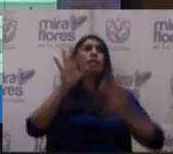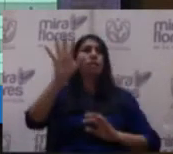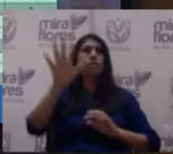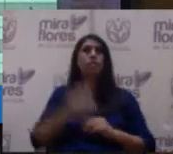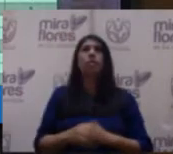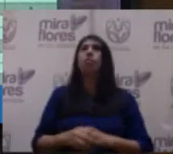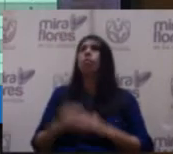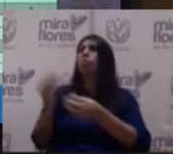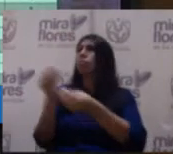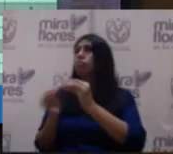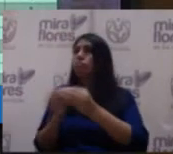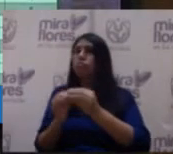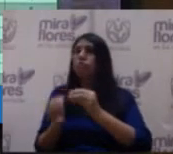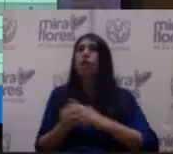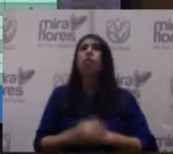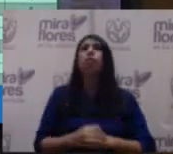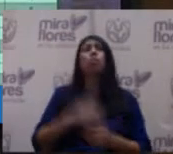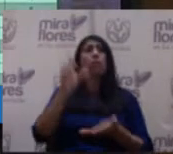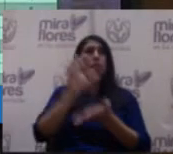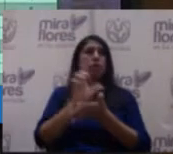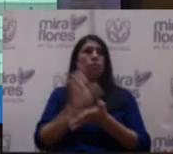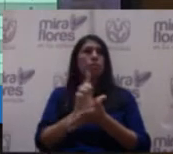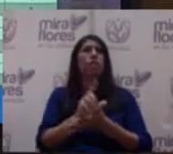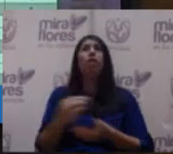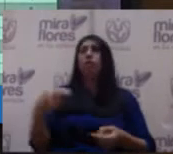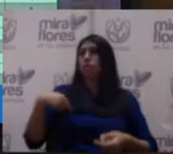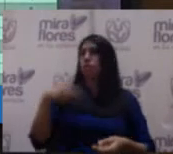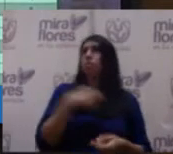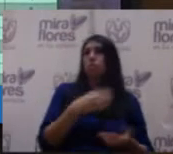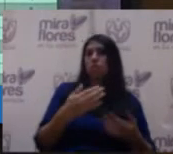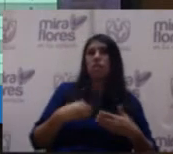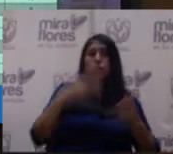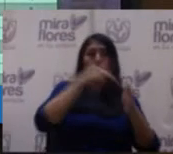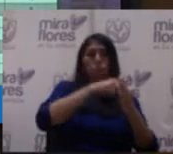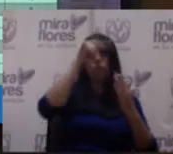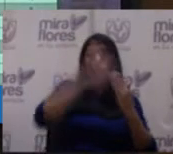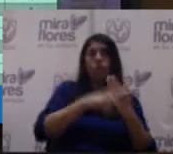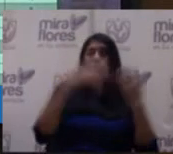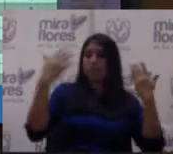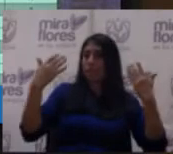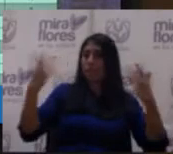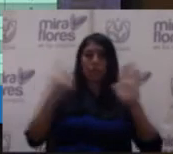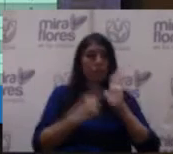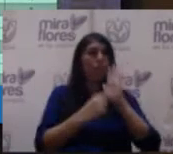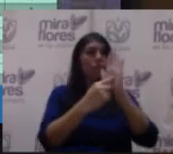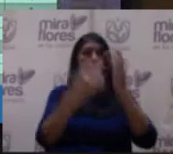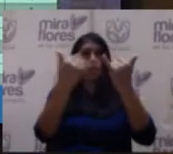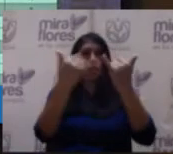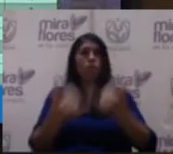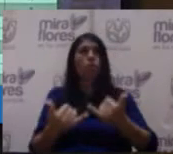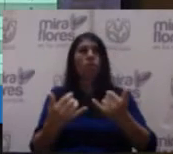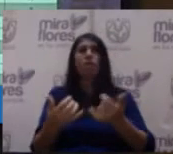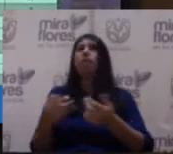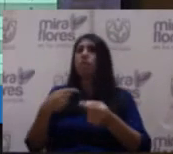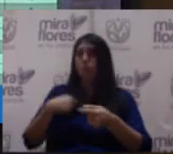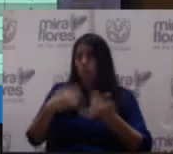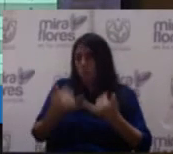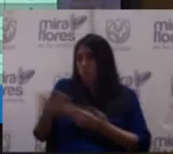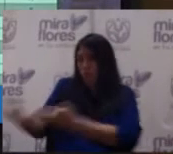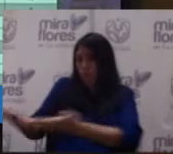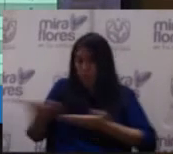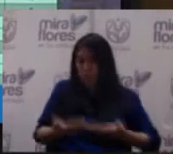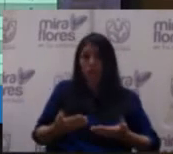Lima, y lo que nosotros tenemos como proyecto ya presentado el día de hoy, que lo traemos el día de hoy al